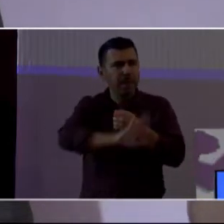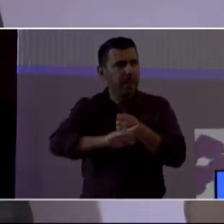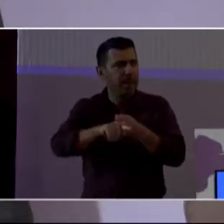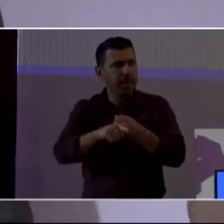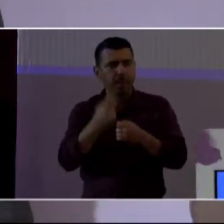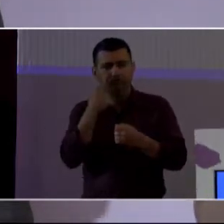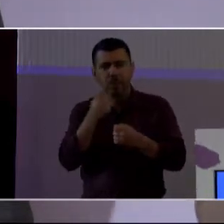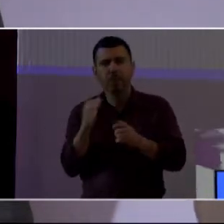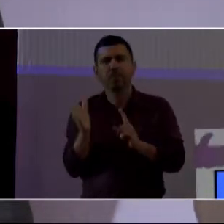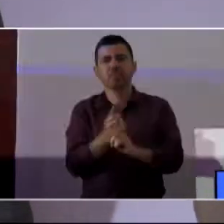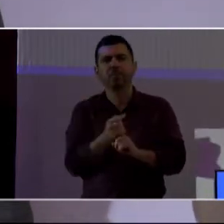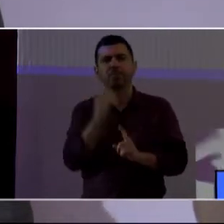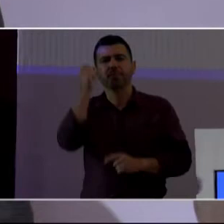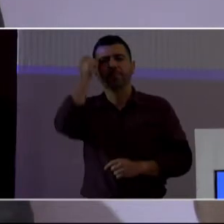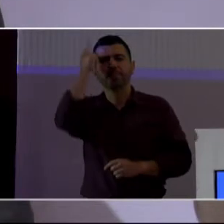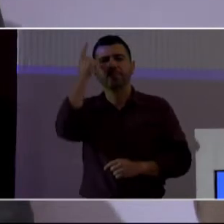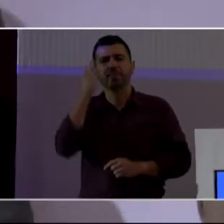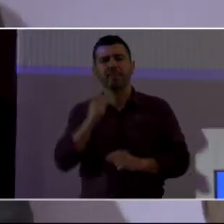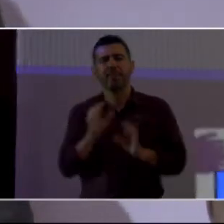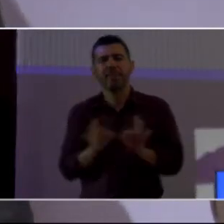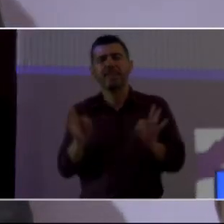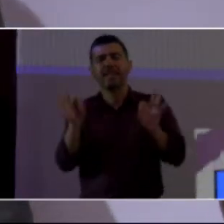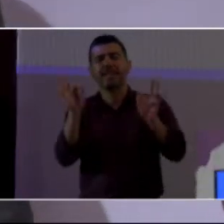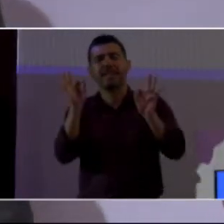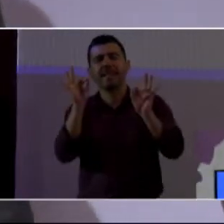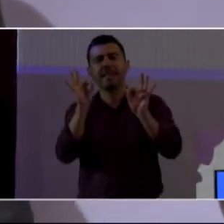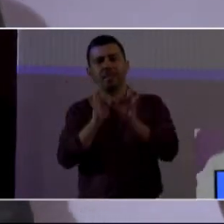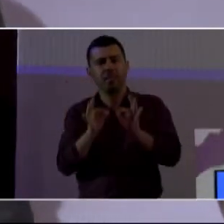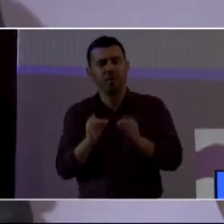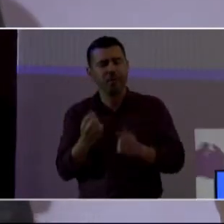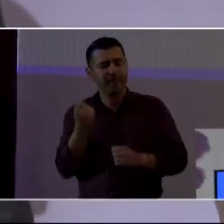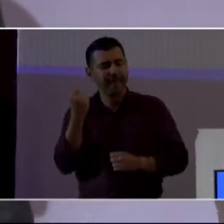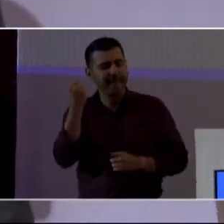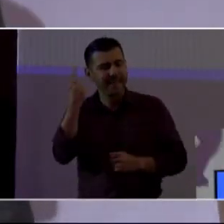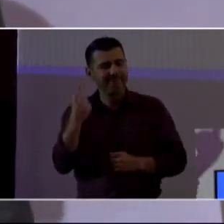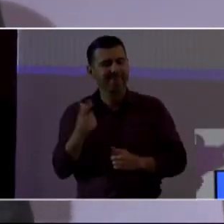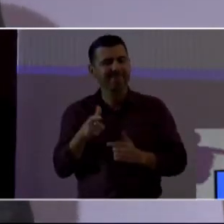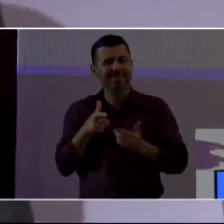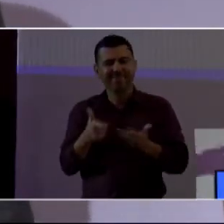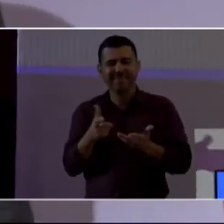muy importante, y era entender